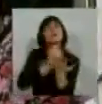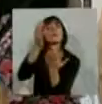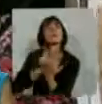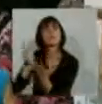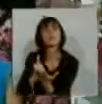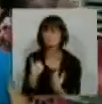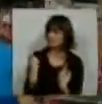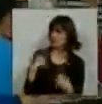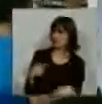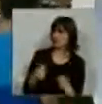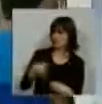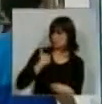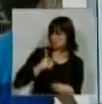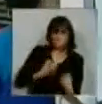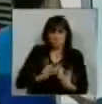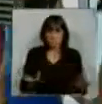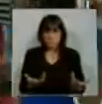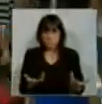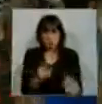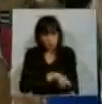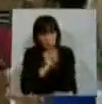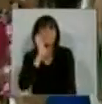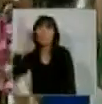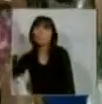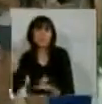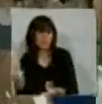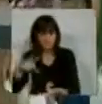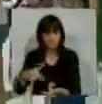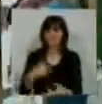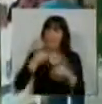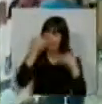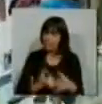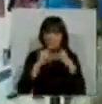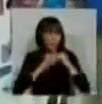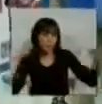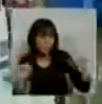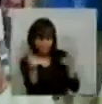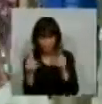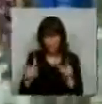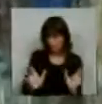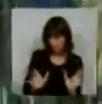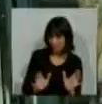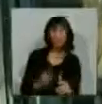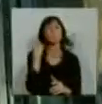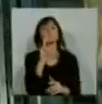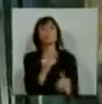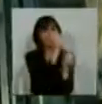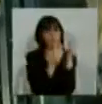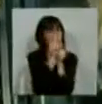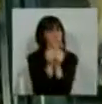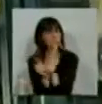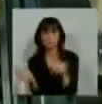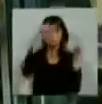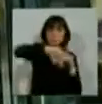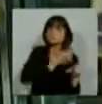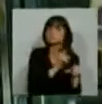es raro esto? Porque en Argentina no estuvo muy publicitado. Todas aquellas empresas que quedaron por fuera del Cyber Monday que